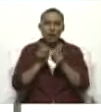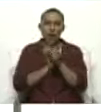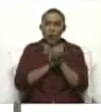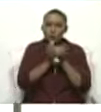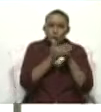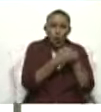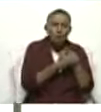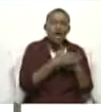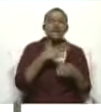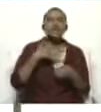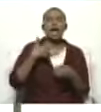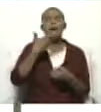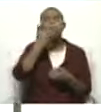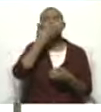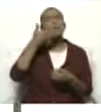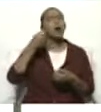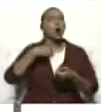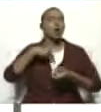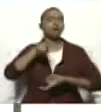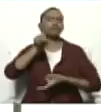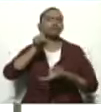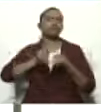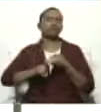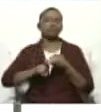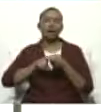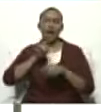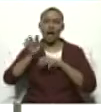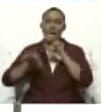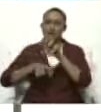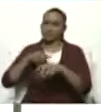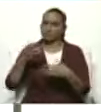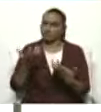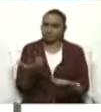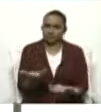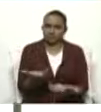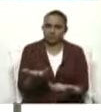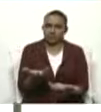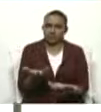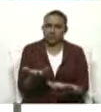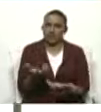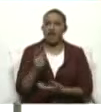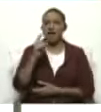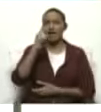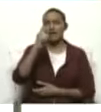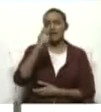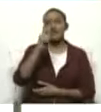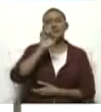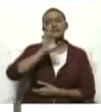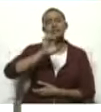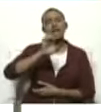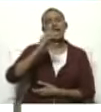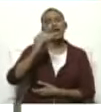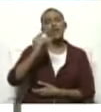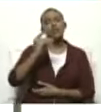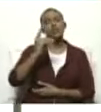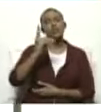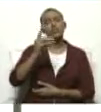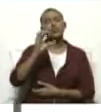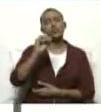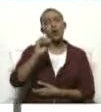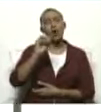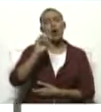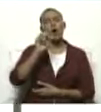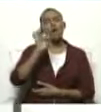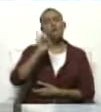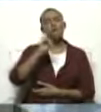matrimonio infantil, como también, por un lado, la zoofilia llegar a tener estos, vamos a decir,